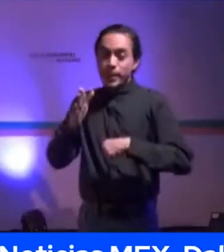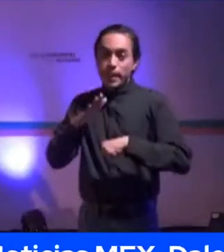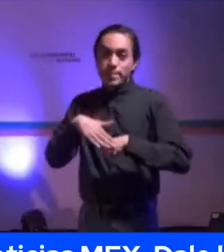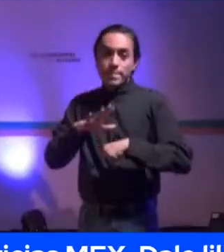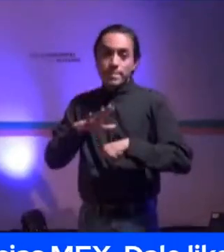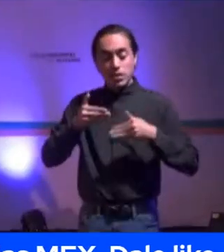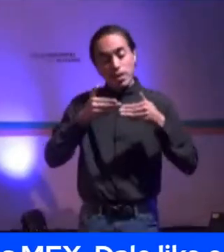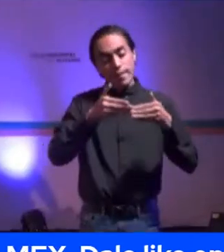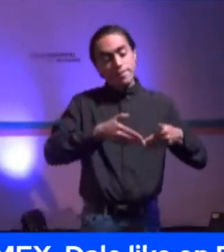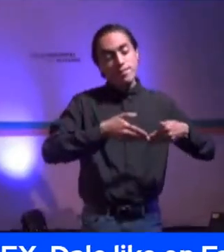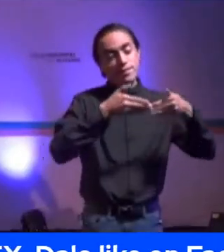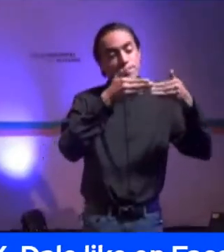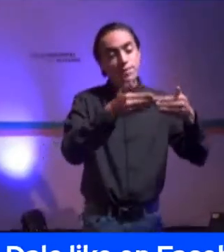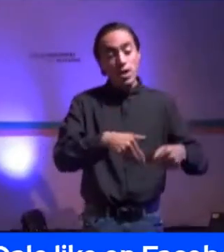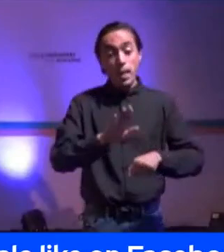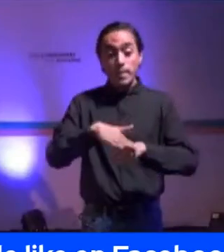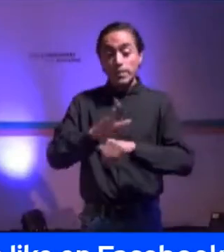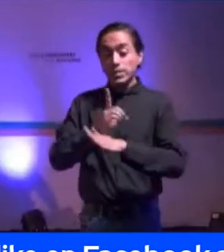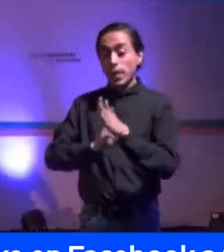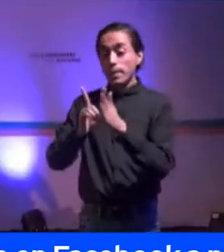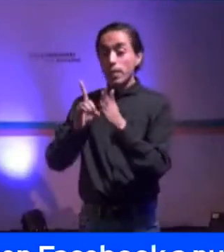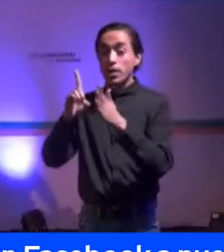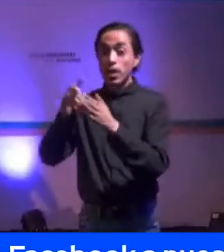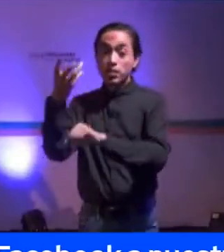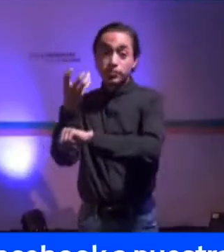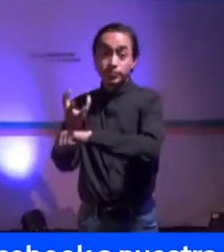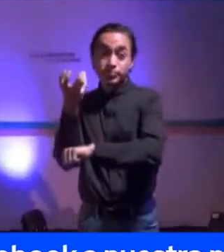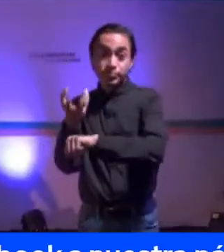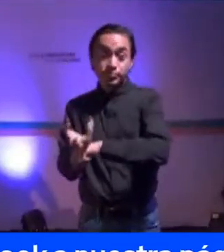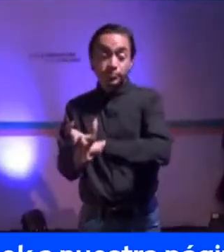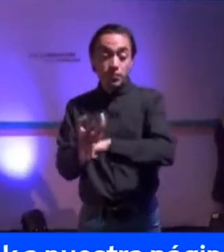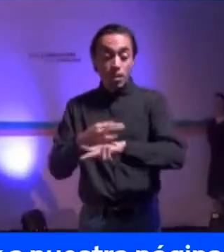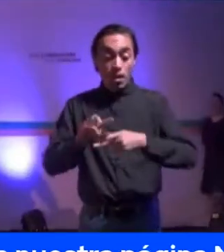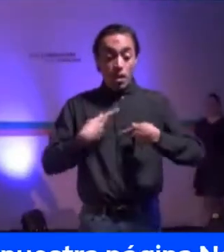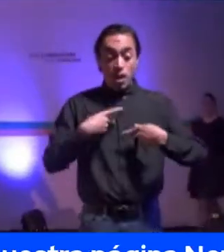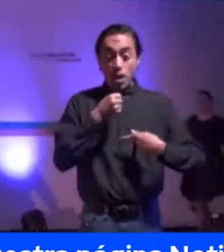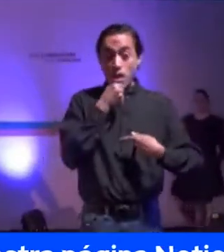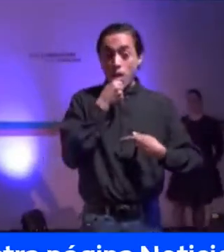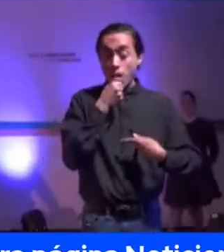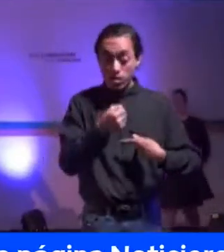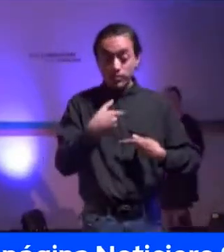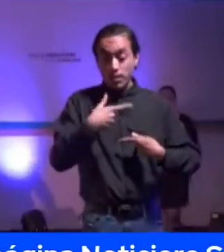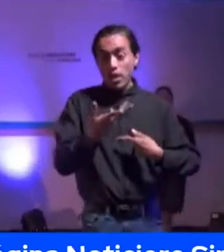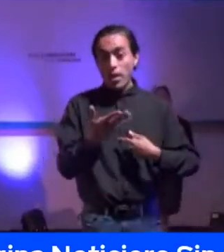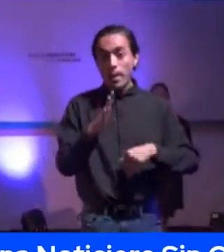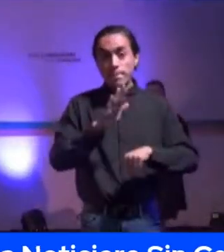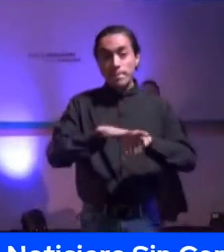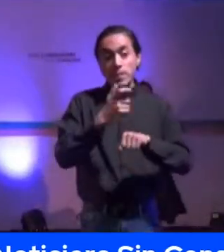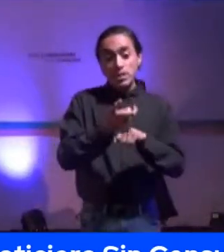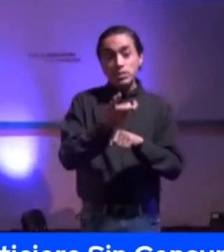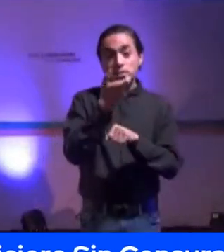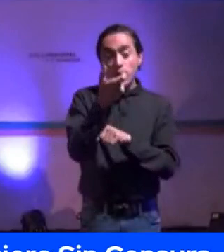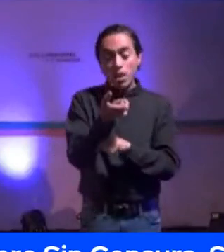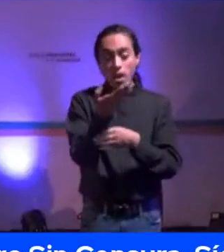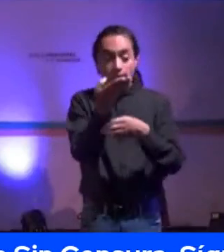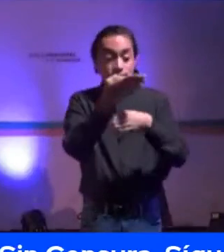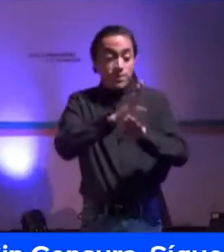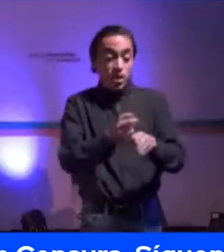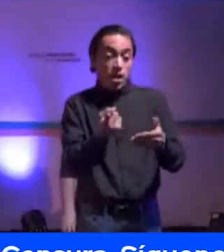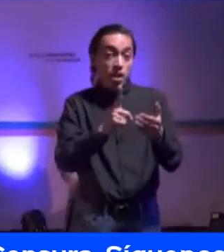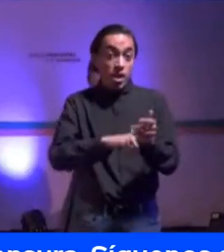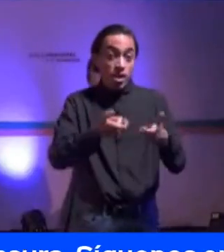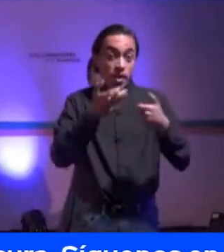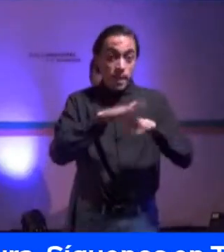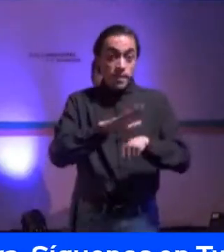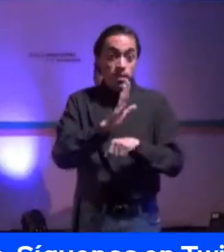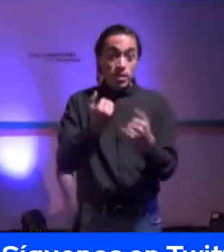más departamentos en Miami, el periodista que tenía más dinero y más ceros en sus cuentas bancarias y al